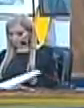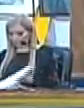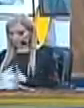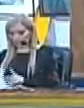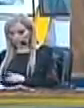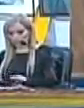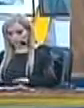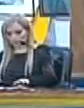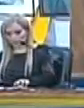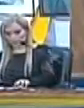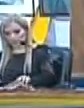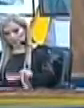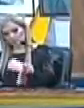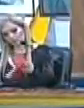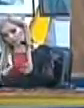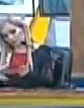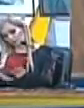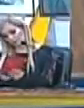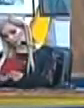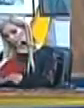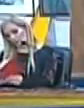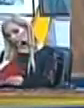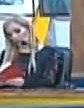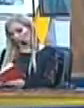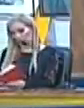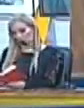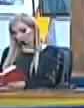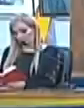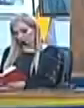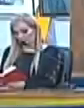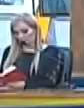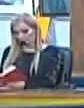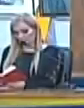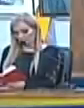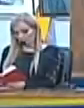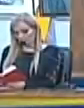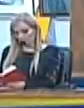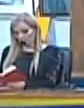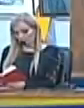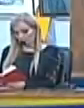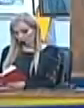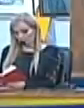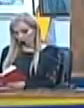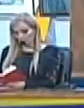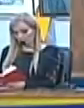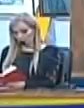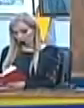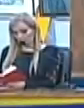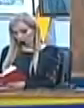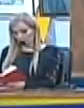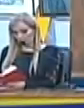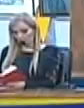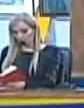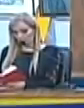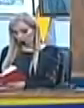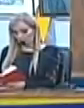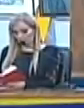presidente constitucional de la república bolivariana de venezuela a los efectos de qué informe a la